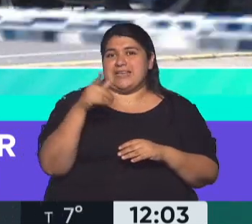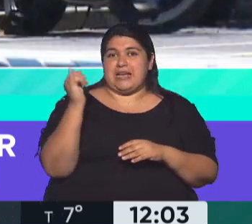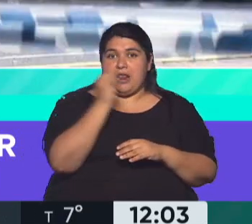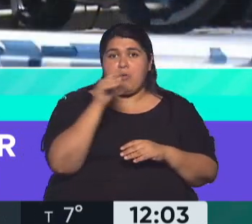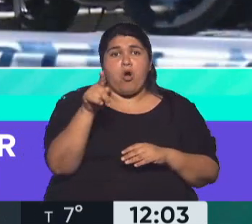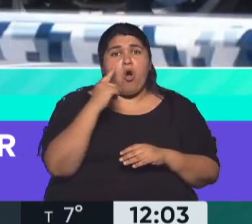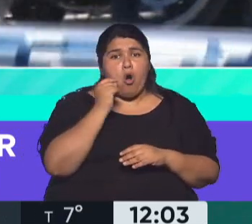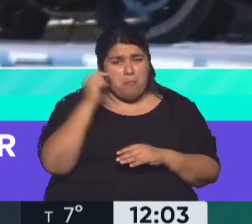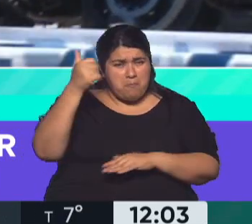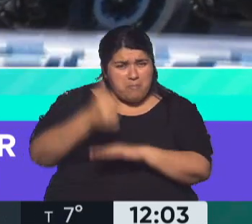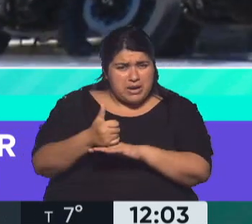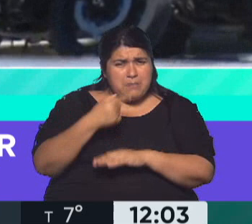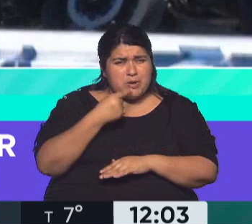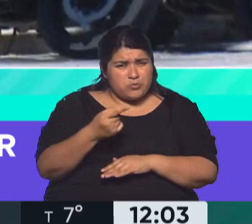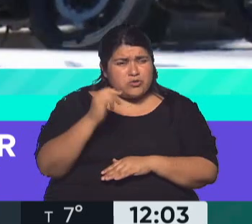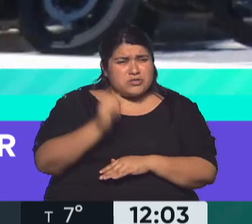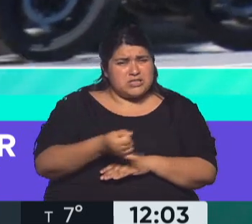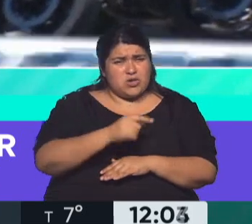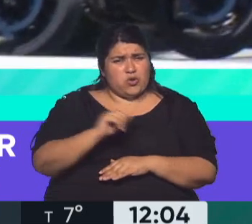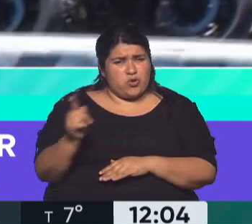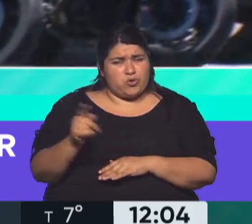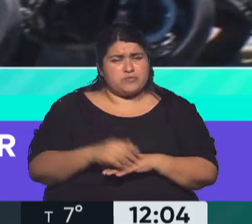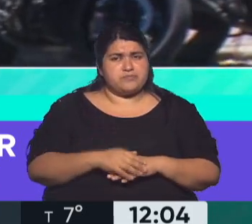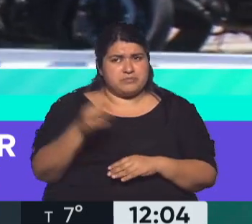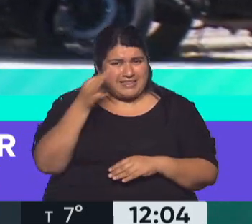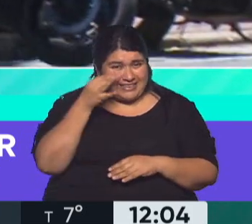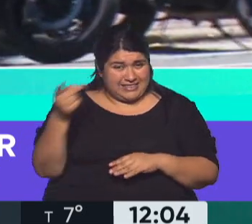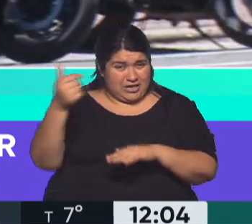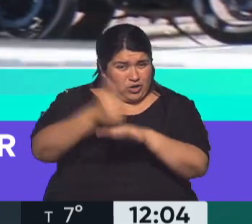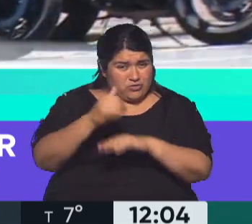¿Este hombre estaba en esta reconstrucción? ¿Este testigo importante estaba hoy?